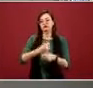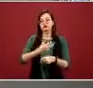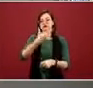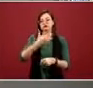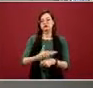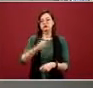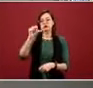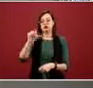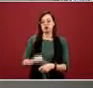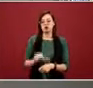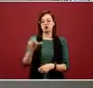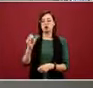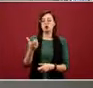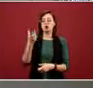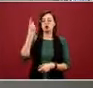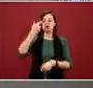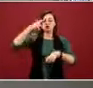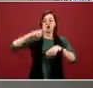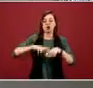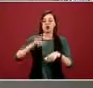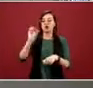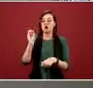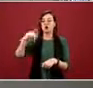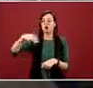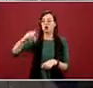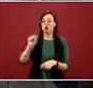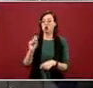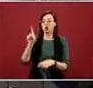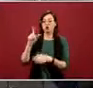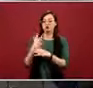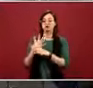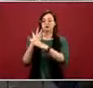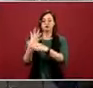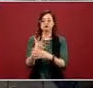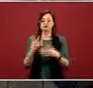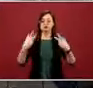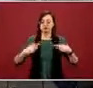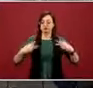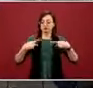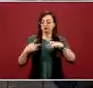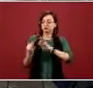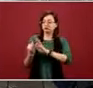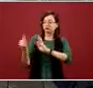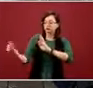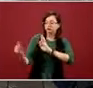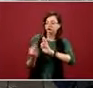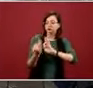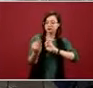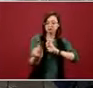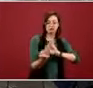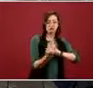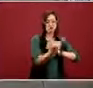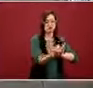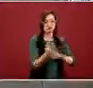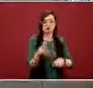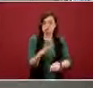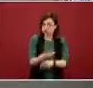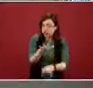la OMS señaló que las medidas de distanciamiento social son defensivas y son insuficientes, y de hecho dijo que